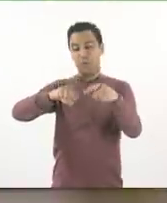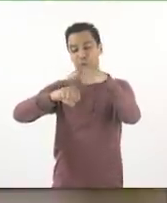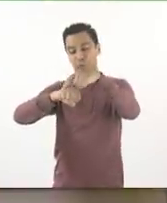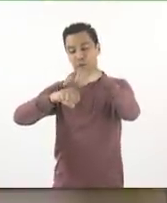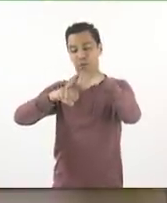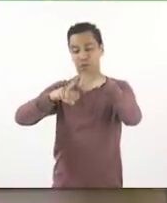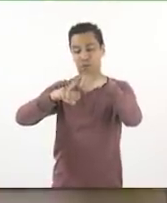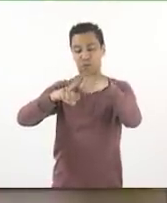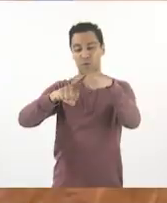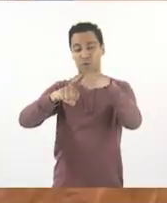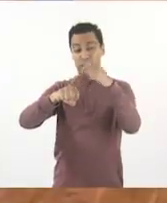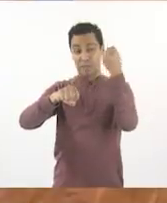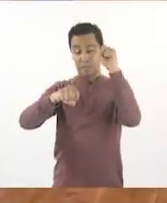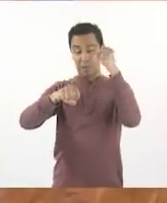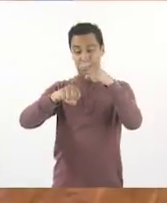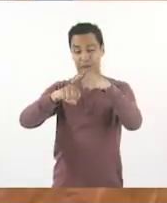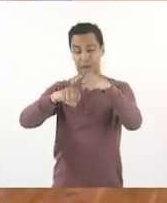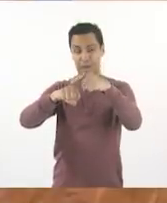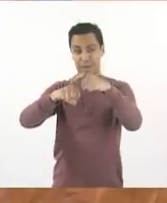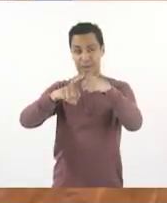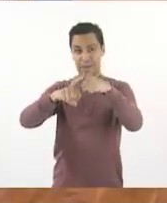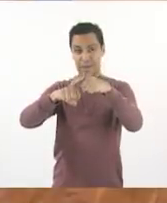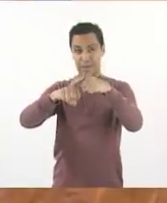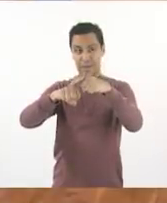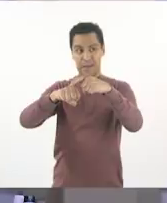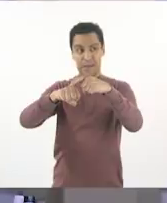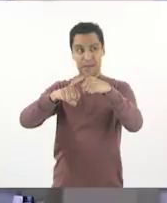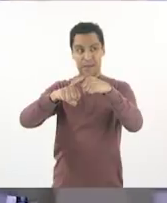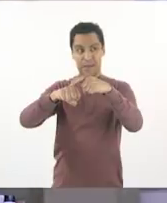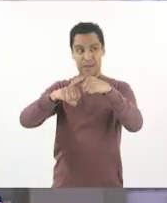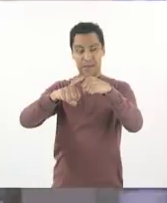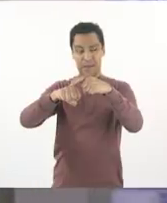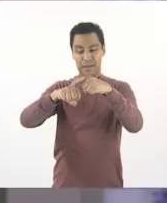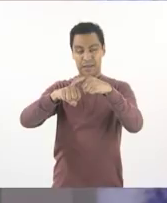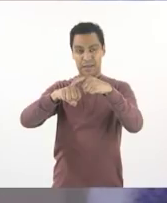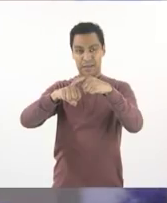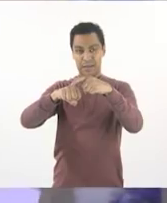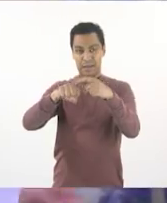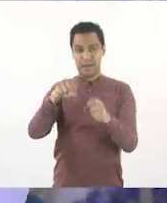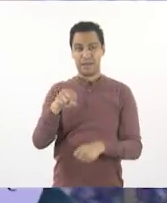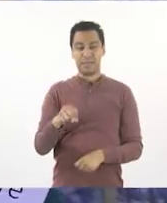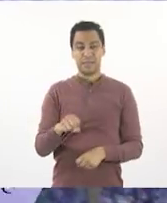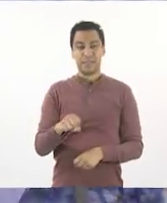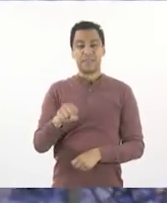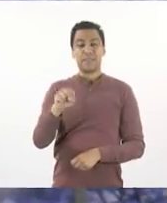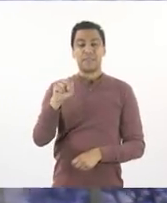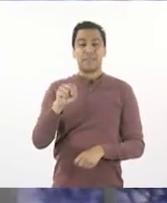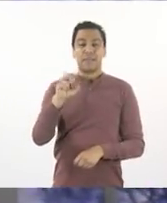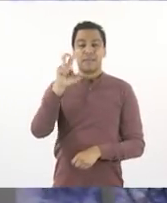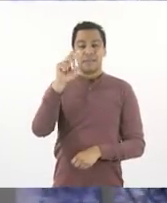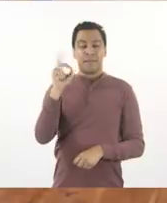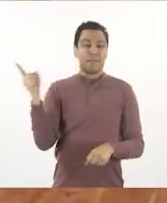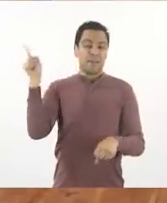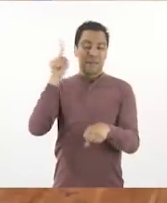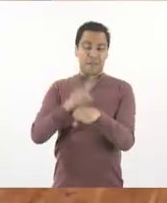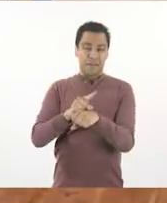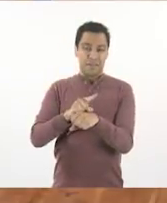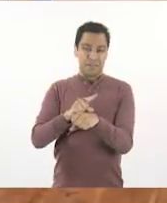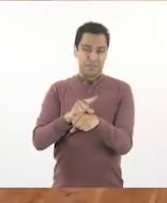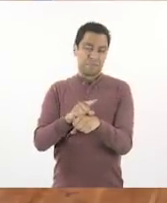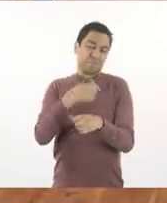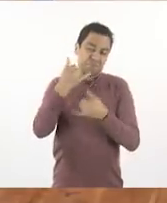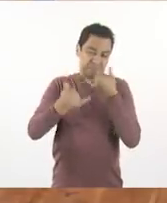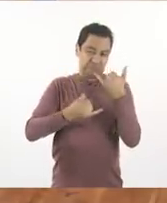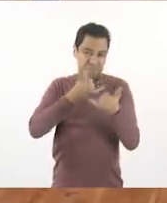julio, agosto, septiembre. Cayó aquí en el huequito. Tiene 30 días. Muy bien. Y